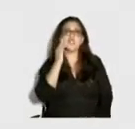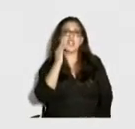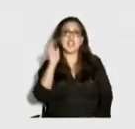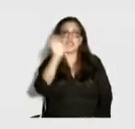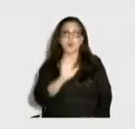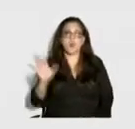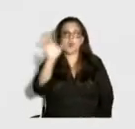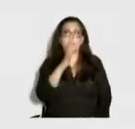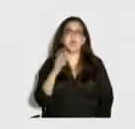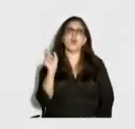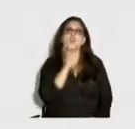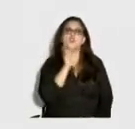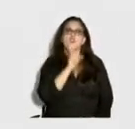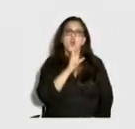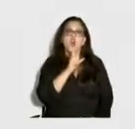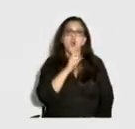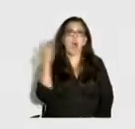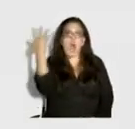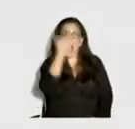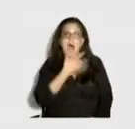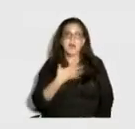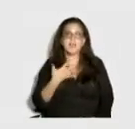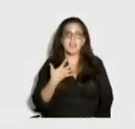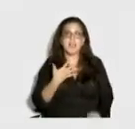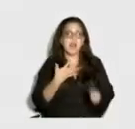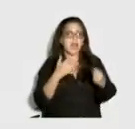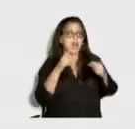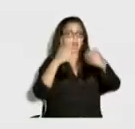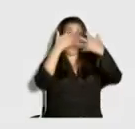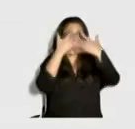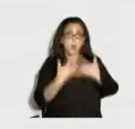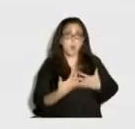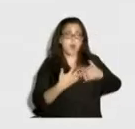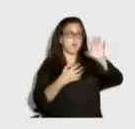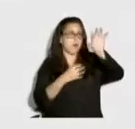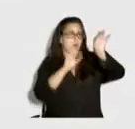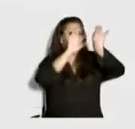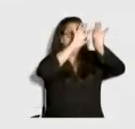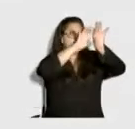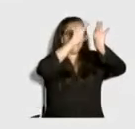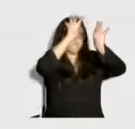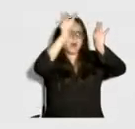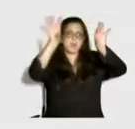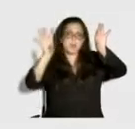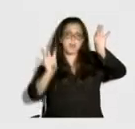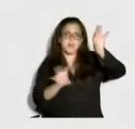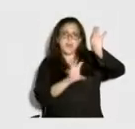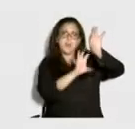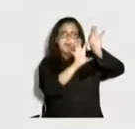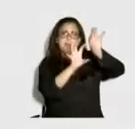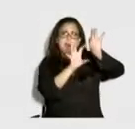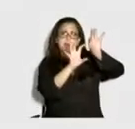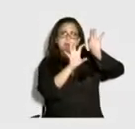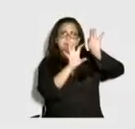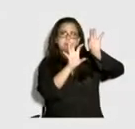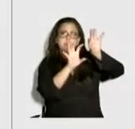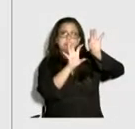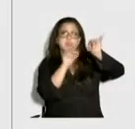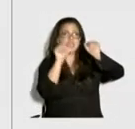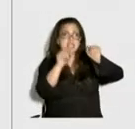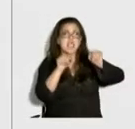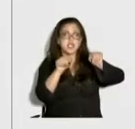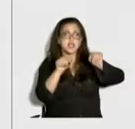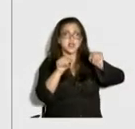africano. Nuestros cromosomas son pedacitos, segmentos de genoma que tienen distinto origen ancestral. Ese sería un esquema de un